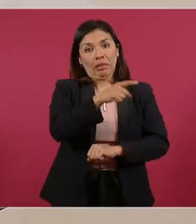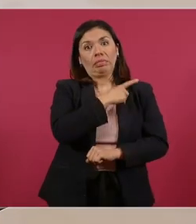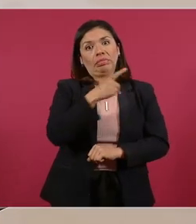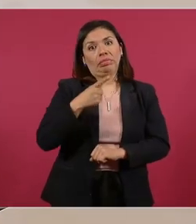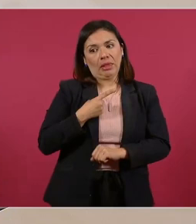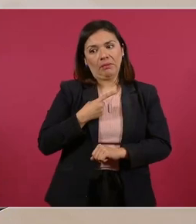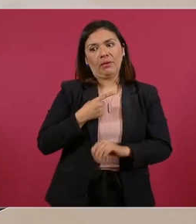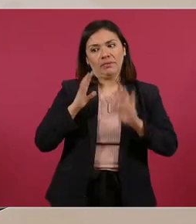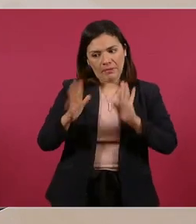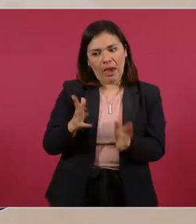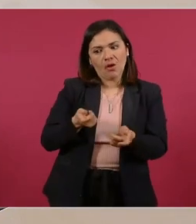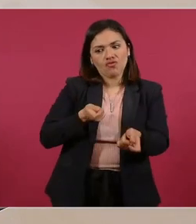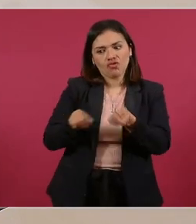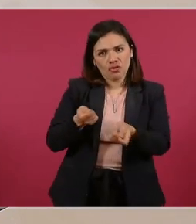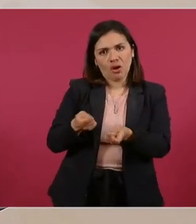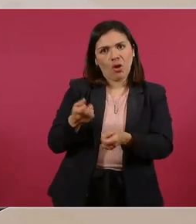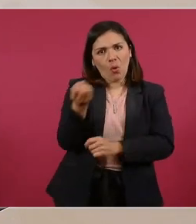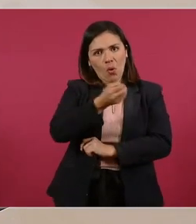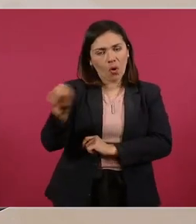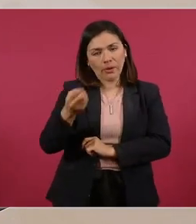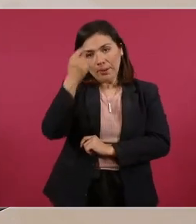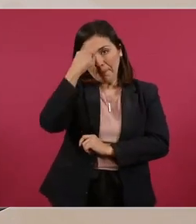se respete